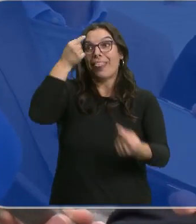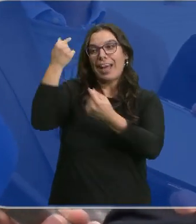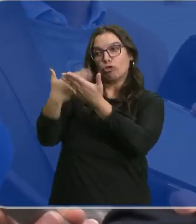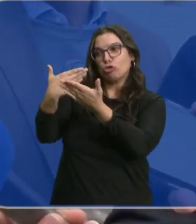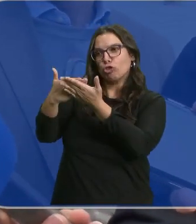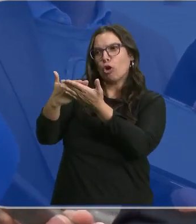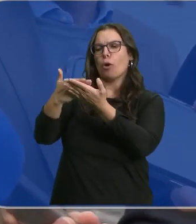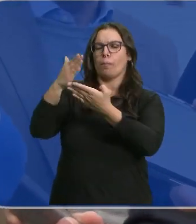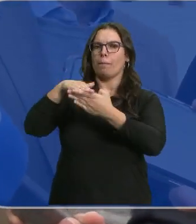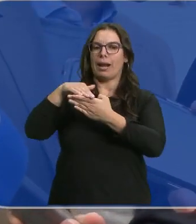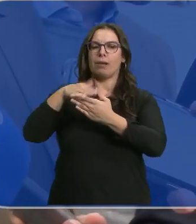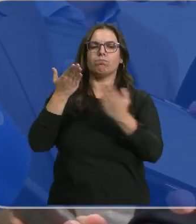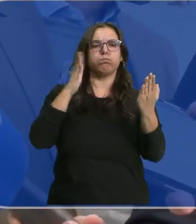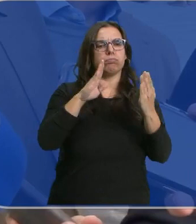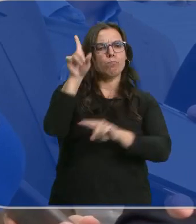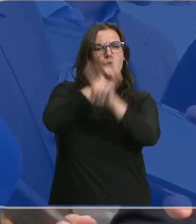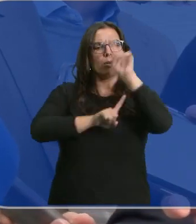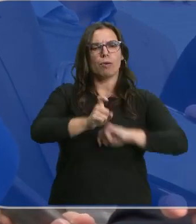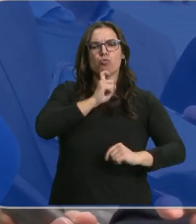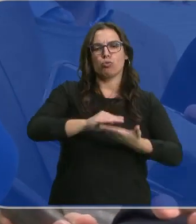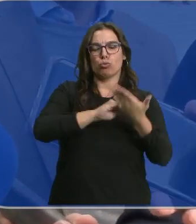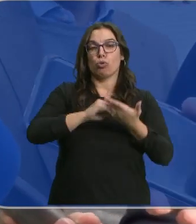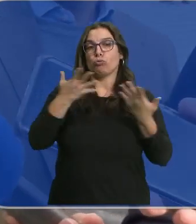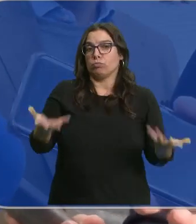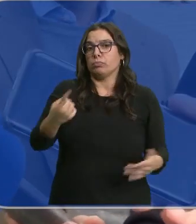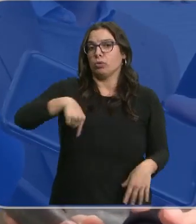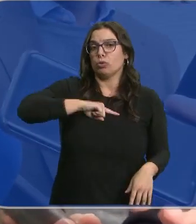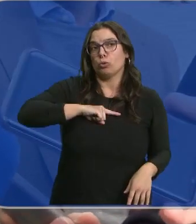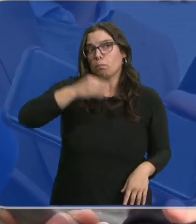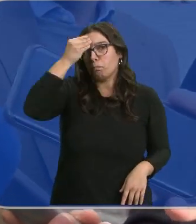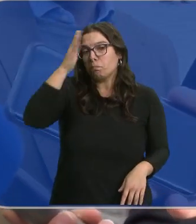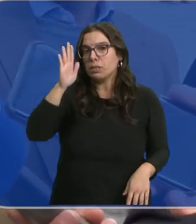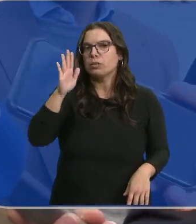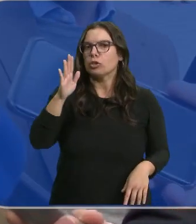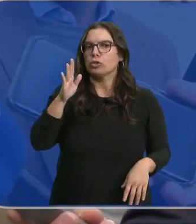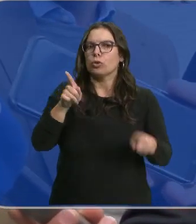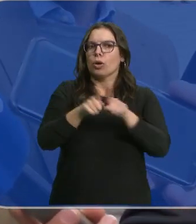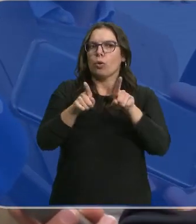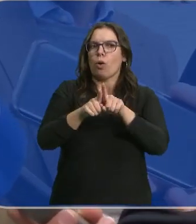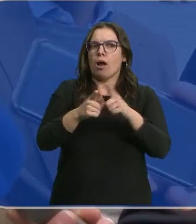para hablar y para encarar los problemas. Y yo creo que nosotros en este sentido, pues